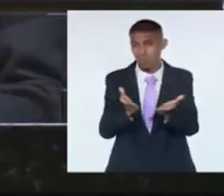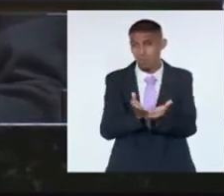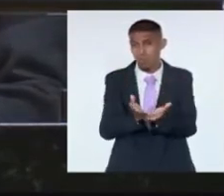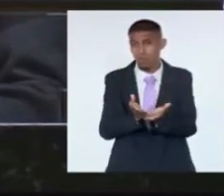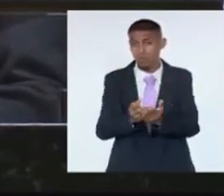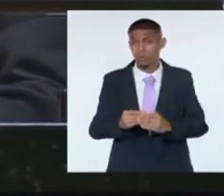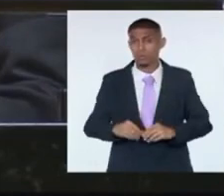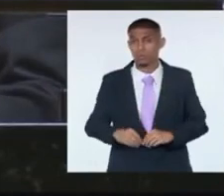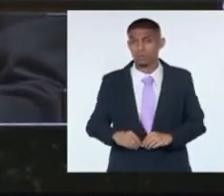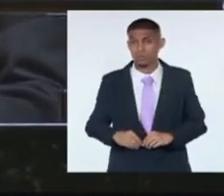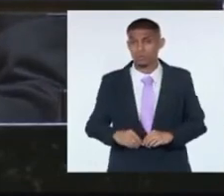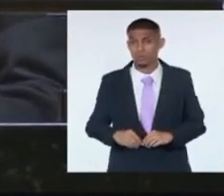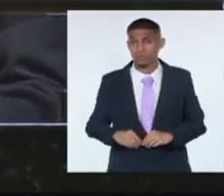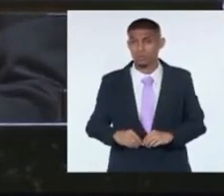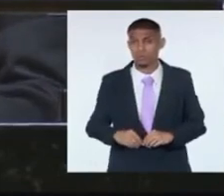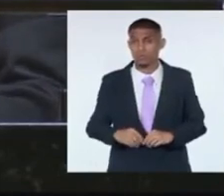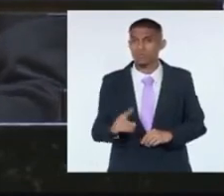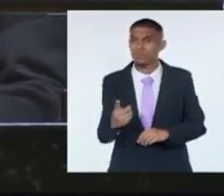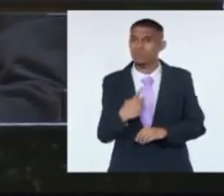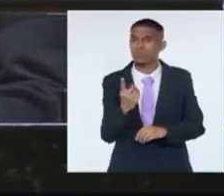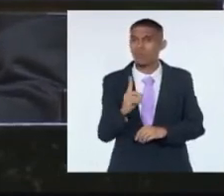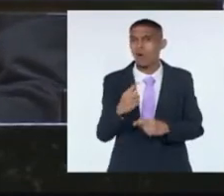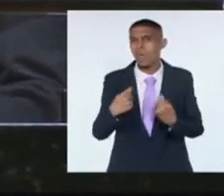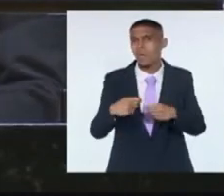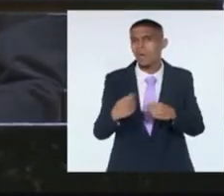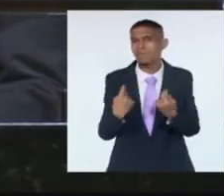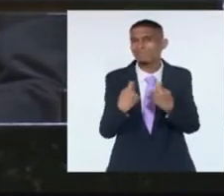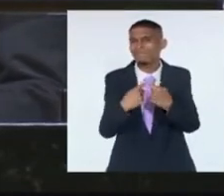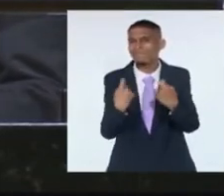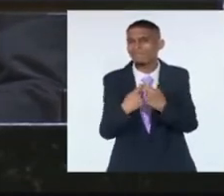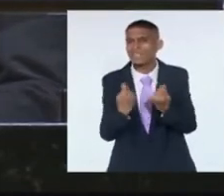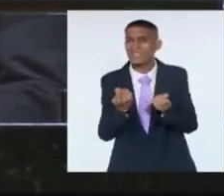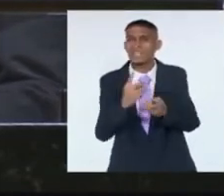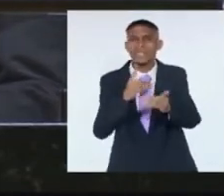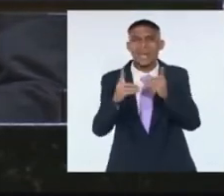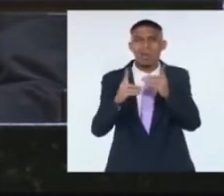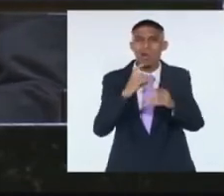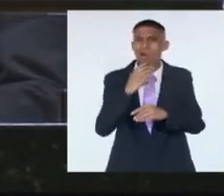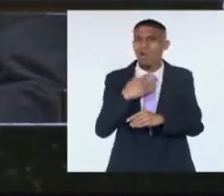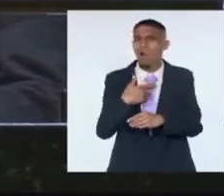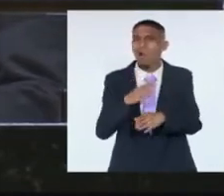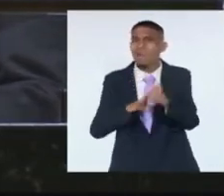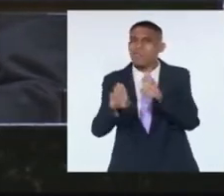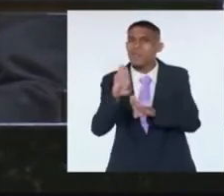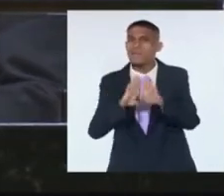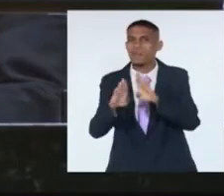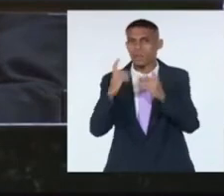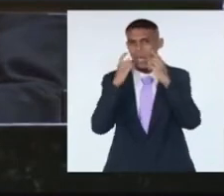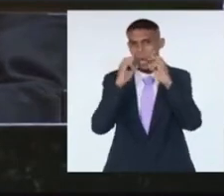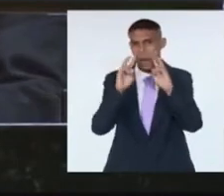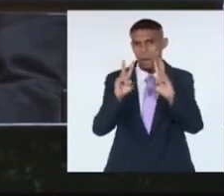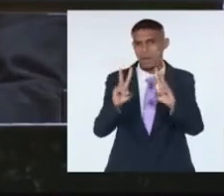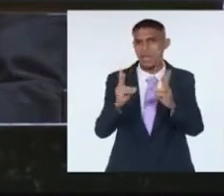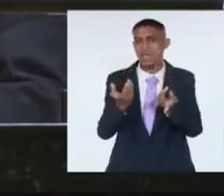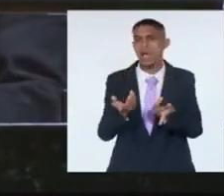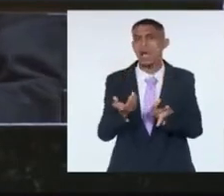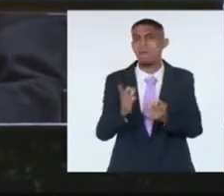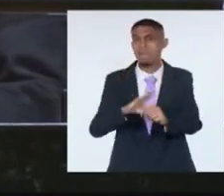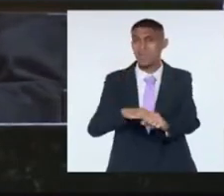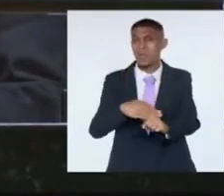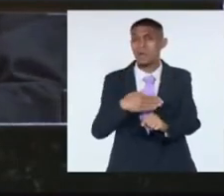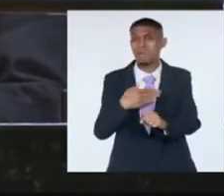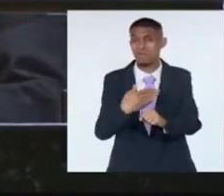en lugar de sentarnos a detener el tiempo y dialogar sobre cómo defender la vida para después